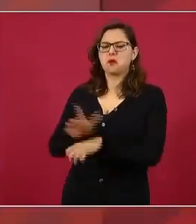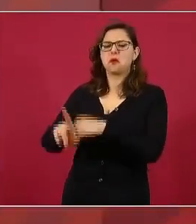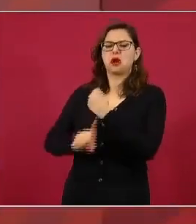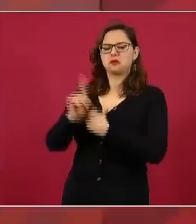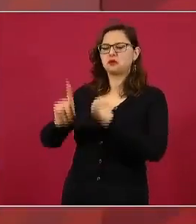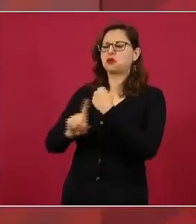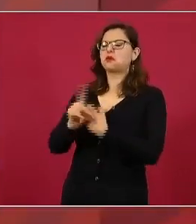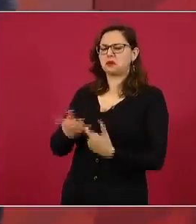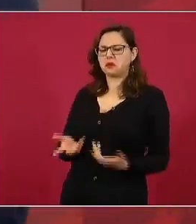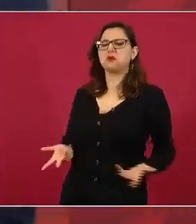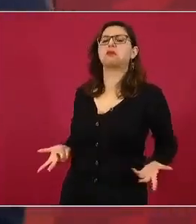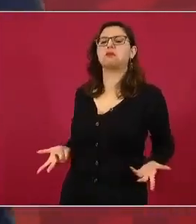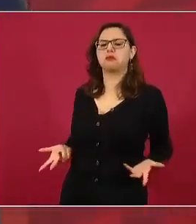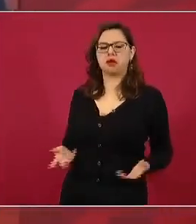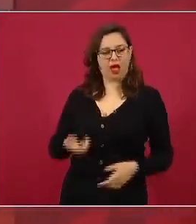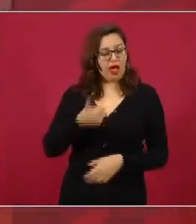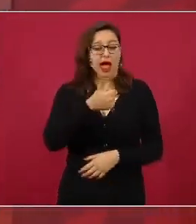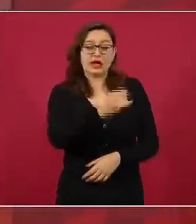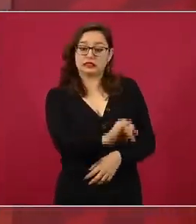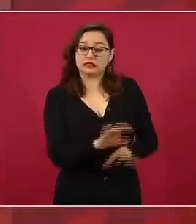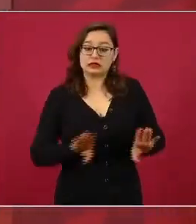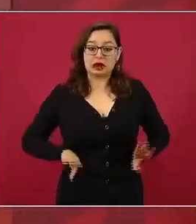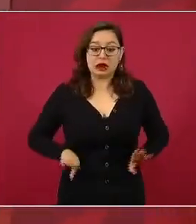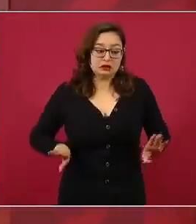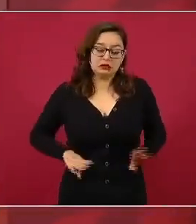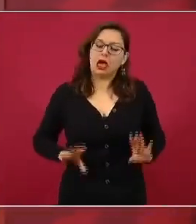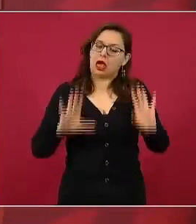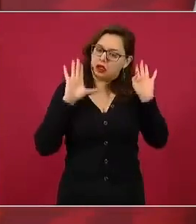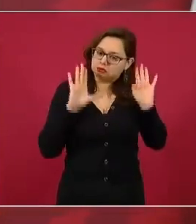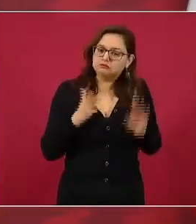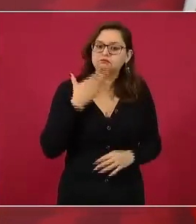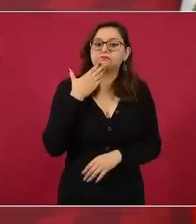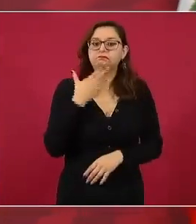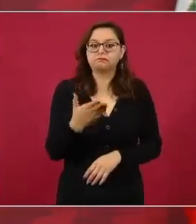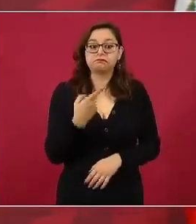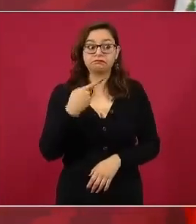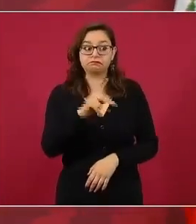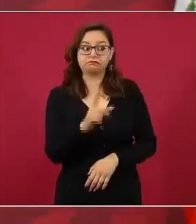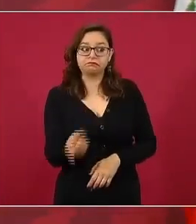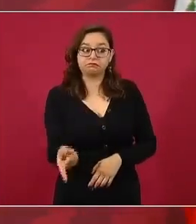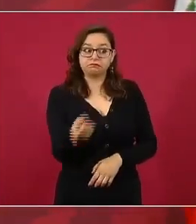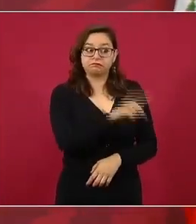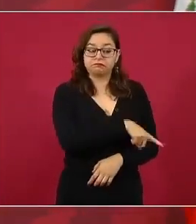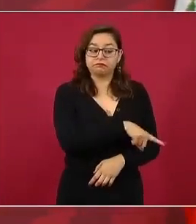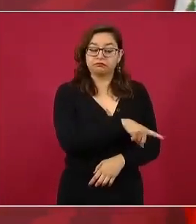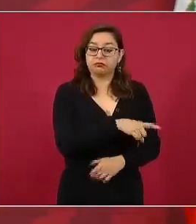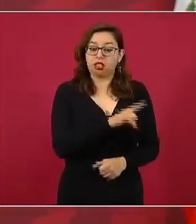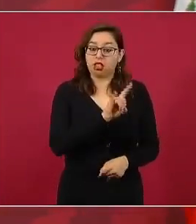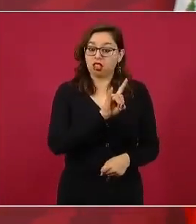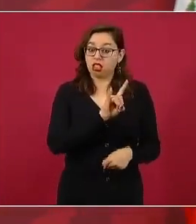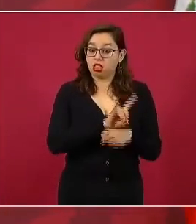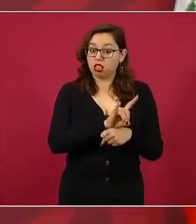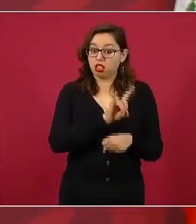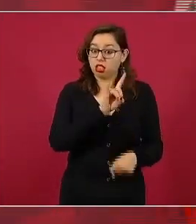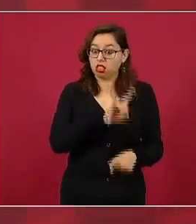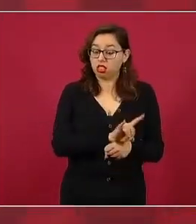Pero lo otro es la simulación,